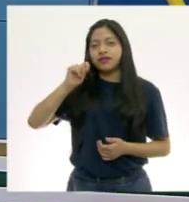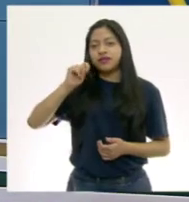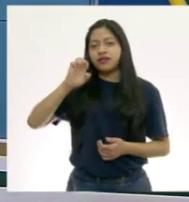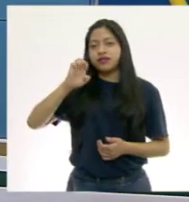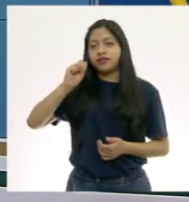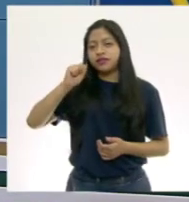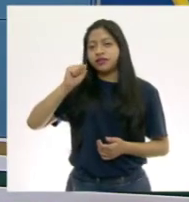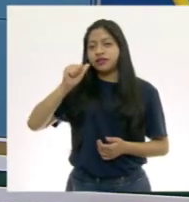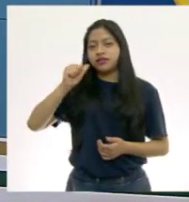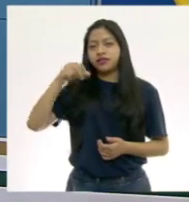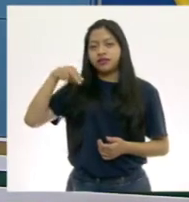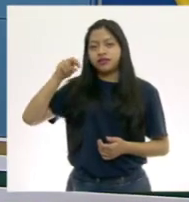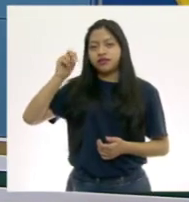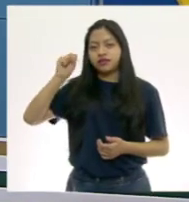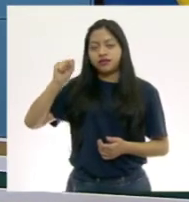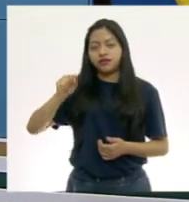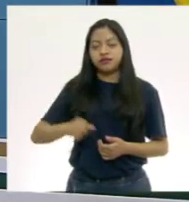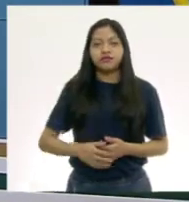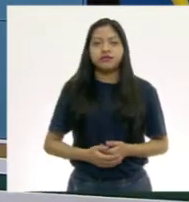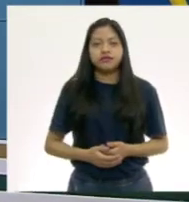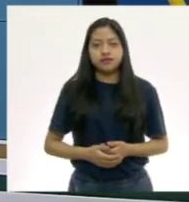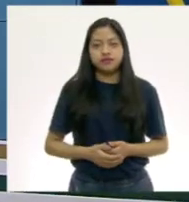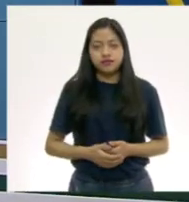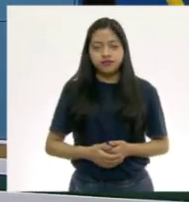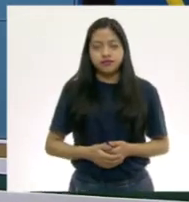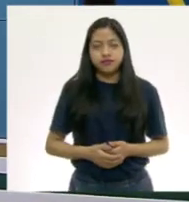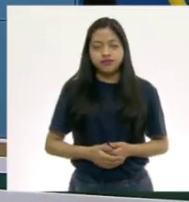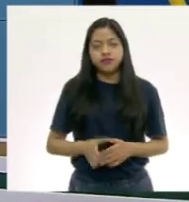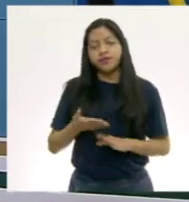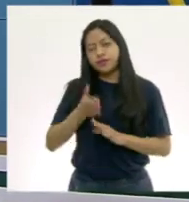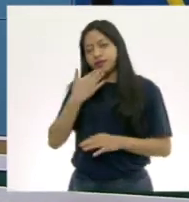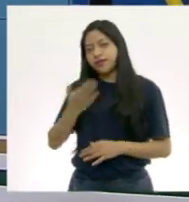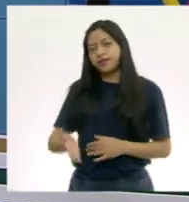Artesanos. Muy bien.